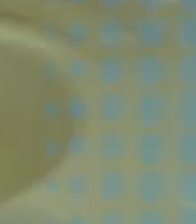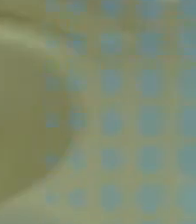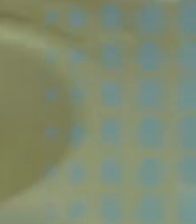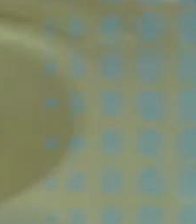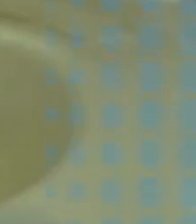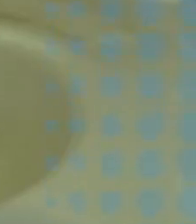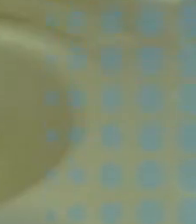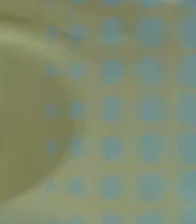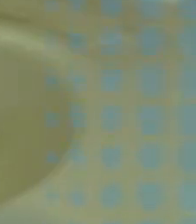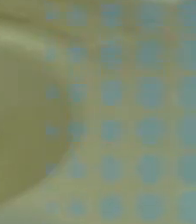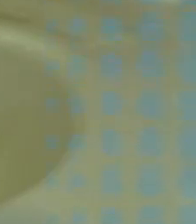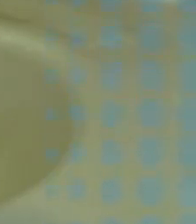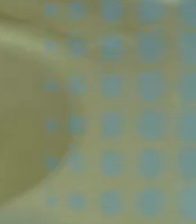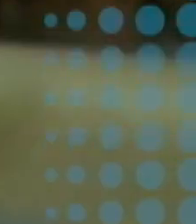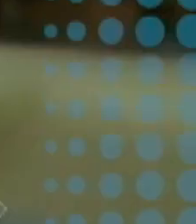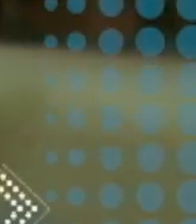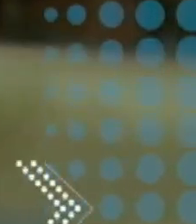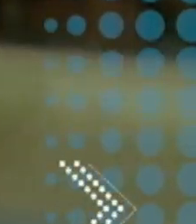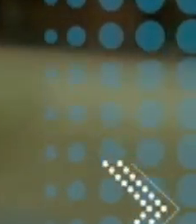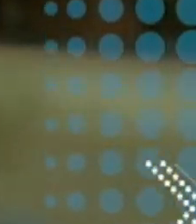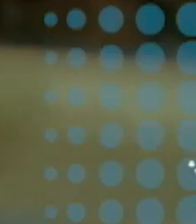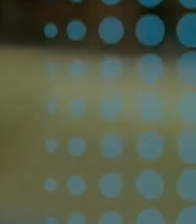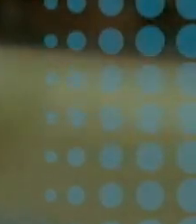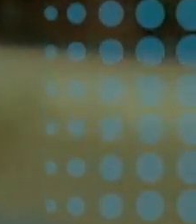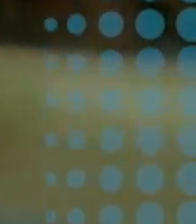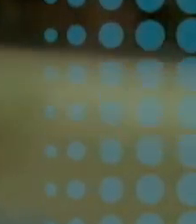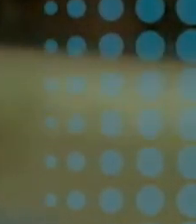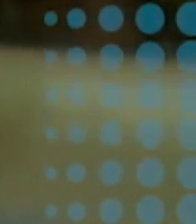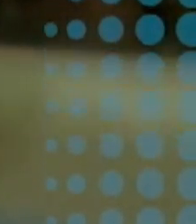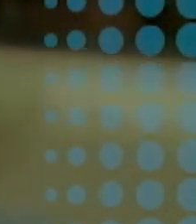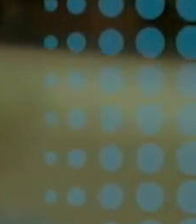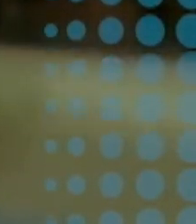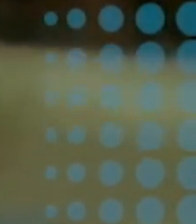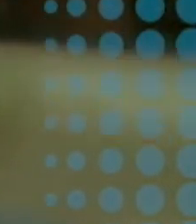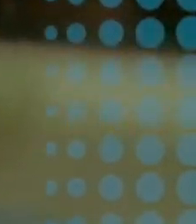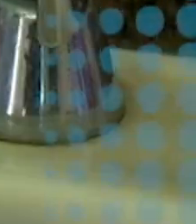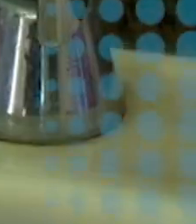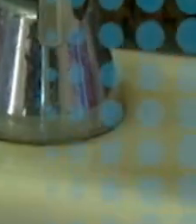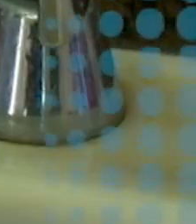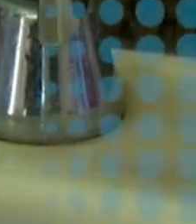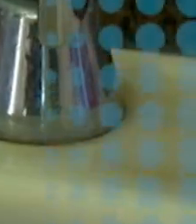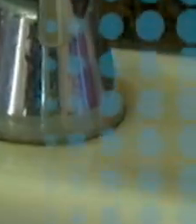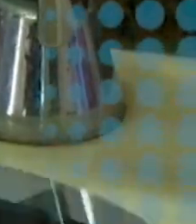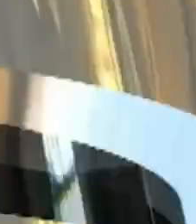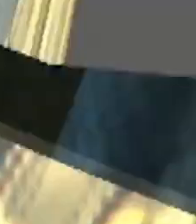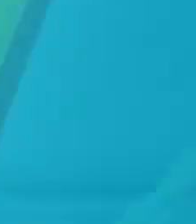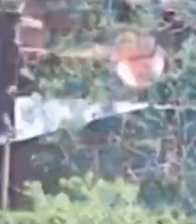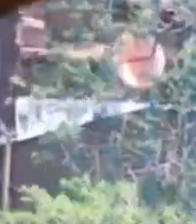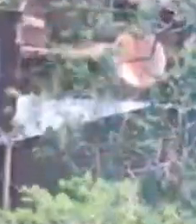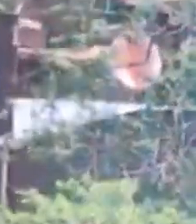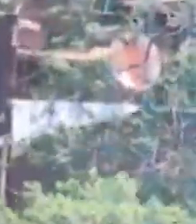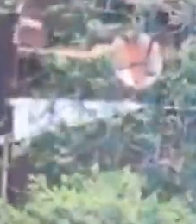Según un estudio de la ARECEP, la crisis por la pandemia aumentó la morosidad por el servicio de agua potable.